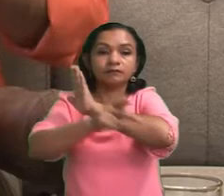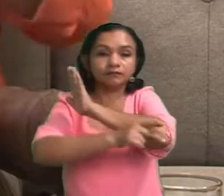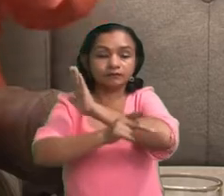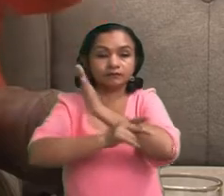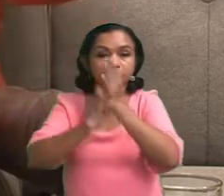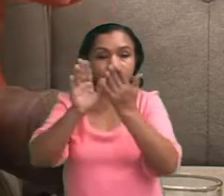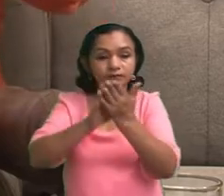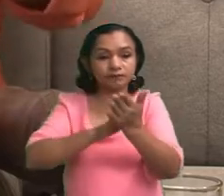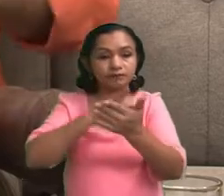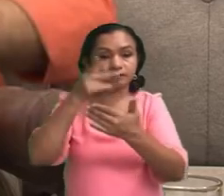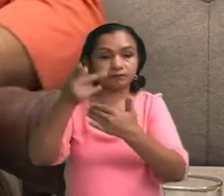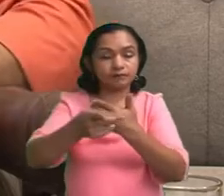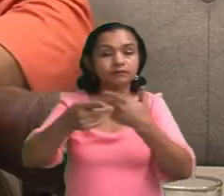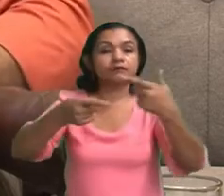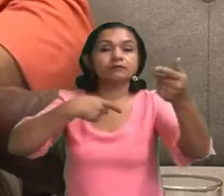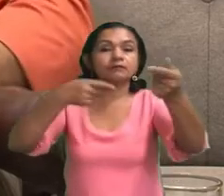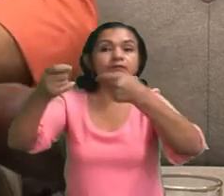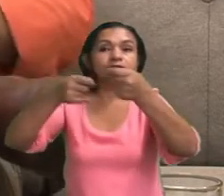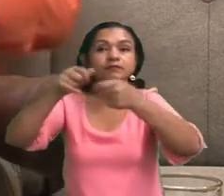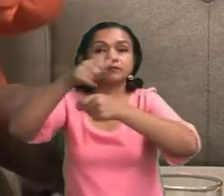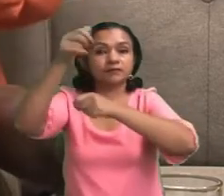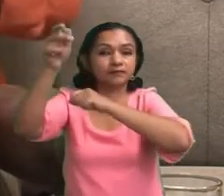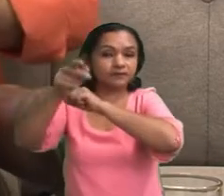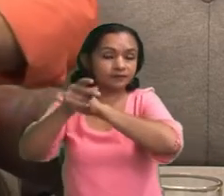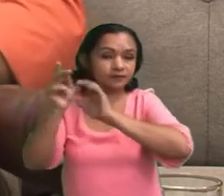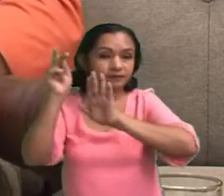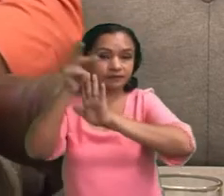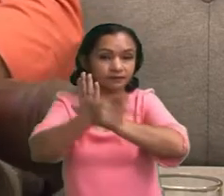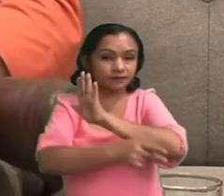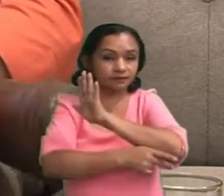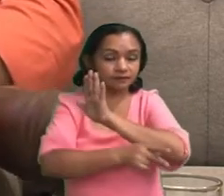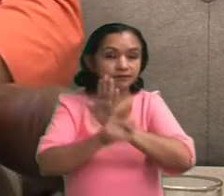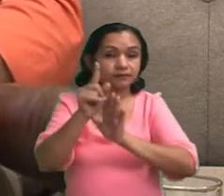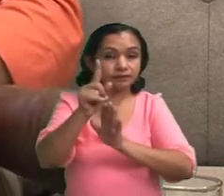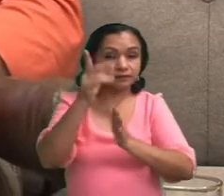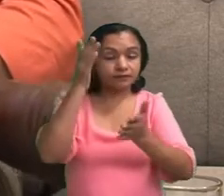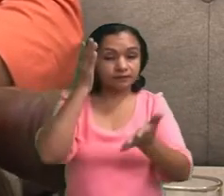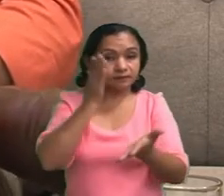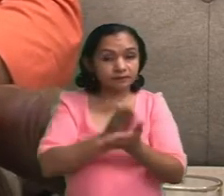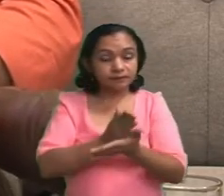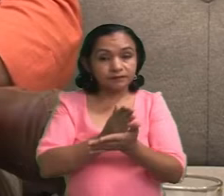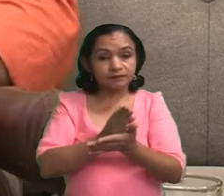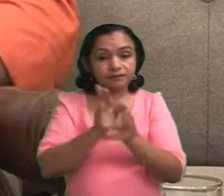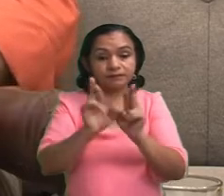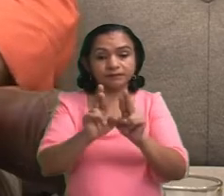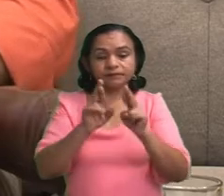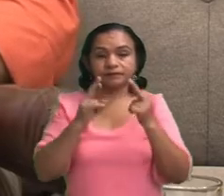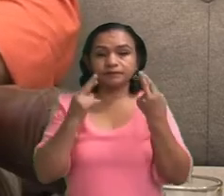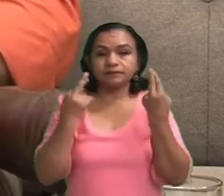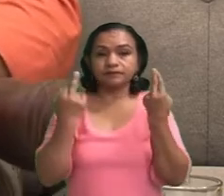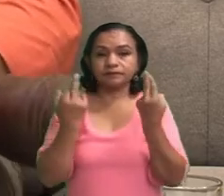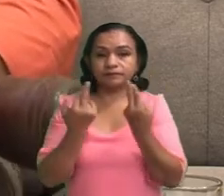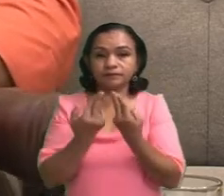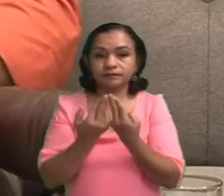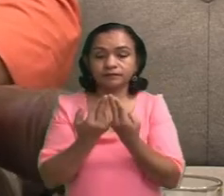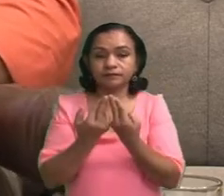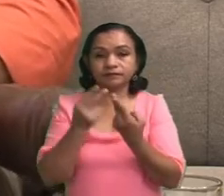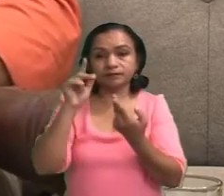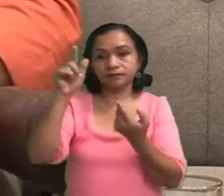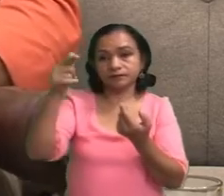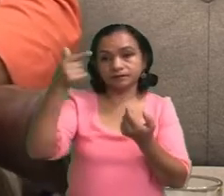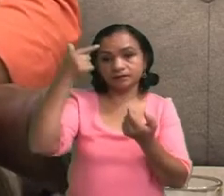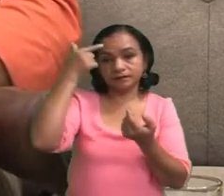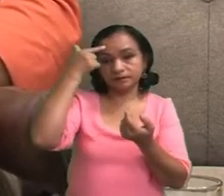programa pro exportador. En una de las oportunidades, cuando tuvimos una reunión con la gente del gobierno,